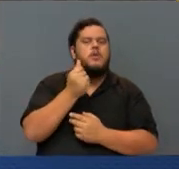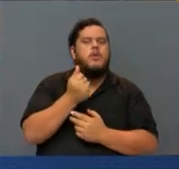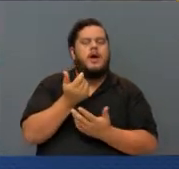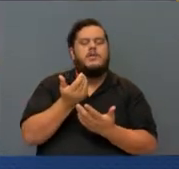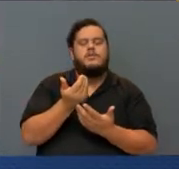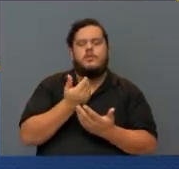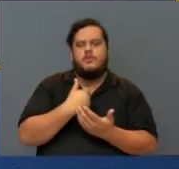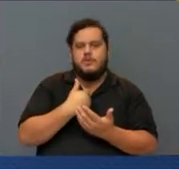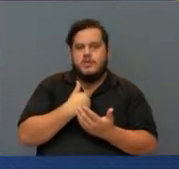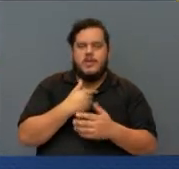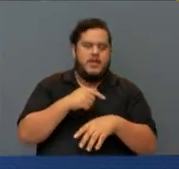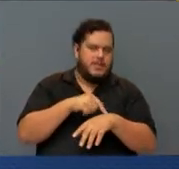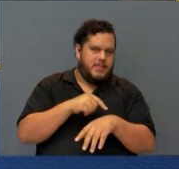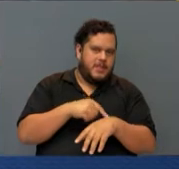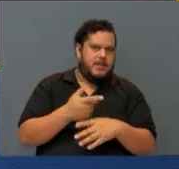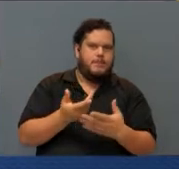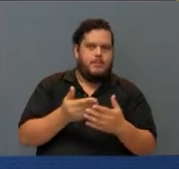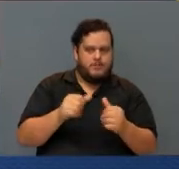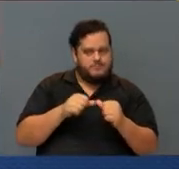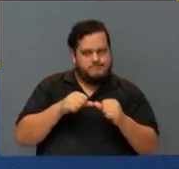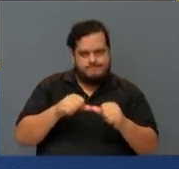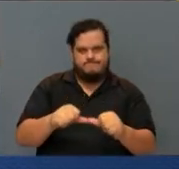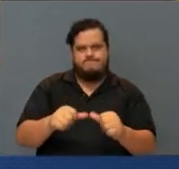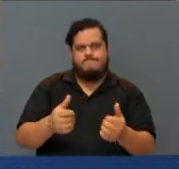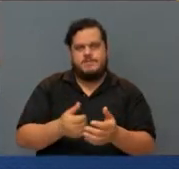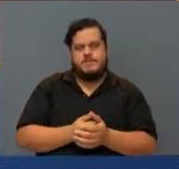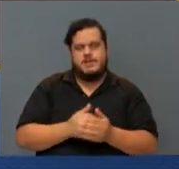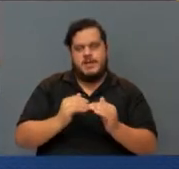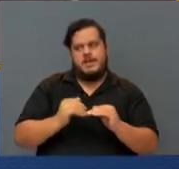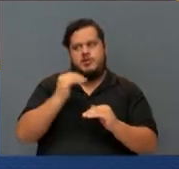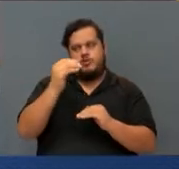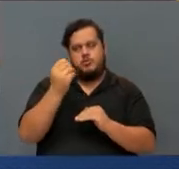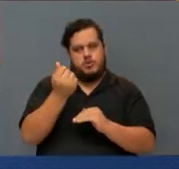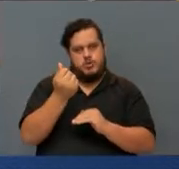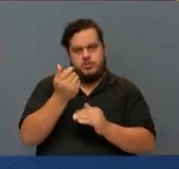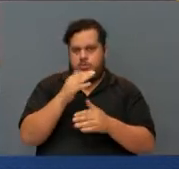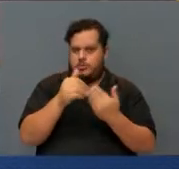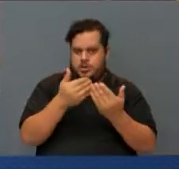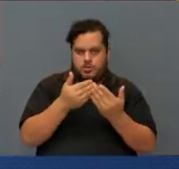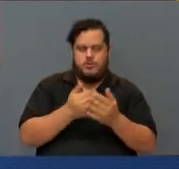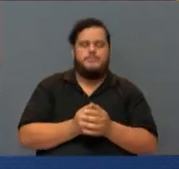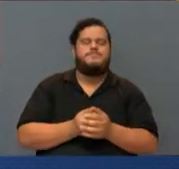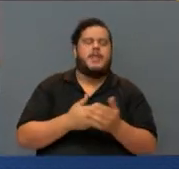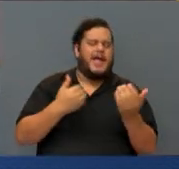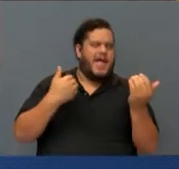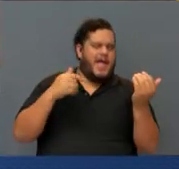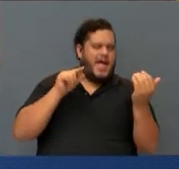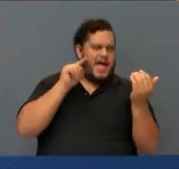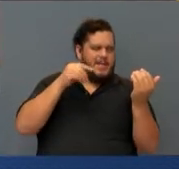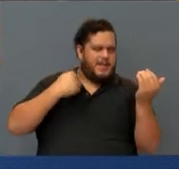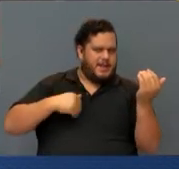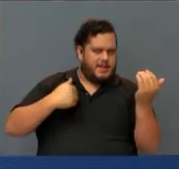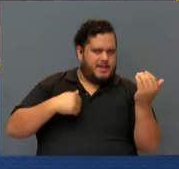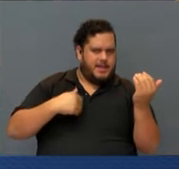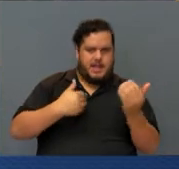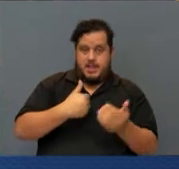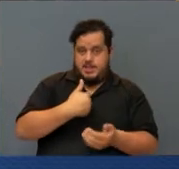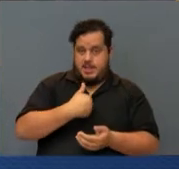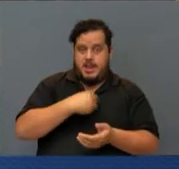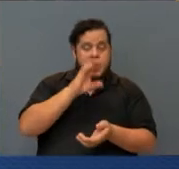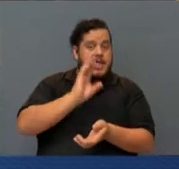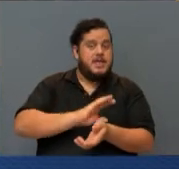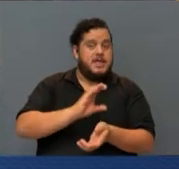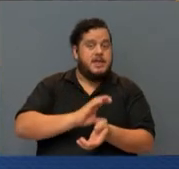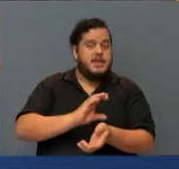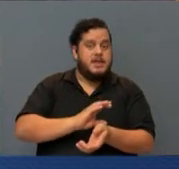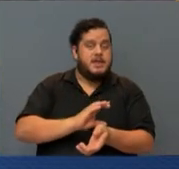inflación de productos que tienen que ver con maradona en argentina hay clínicas de tatuajes